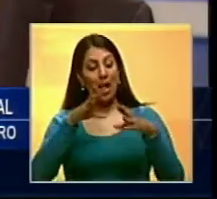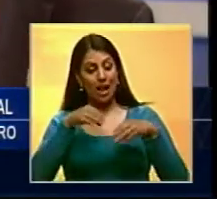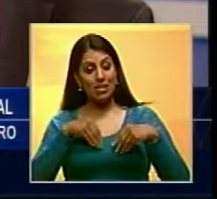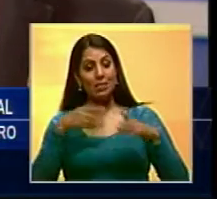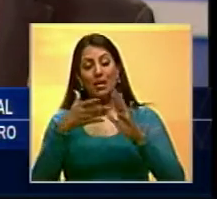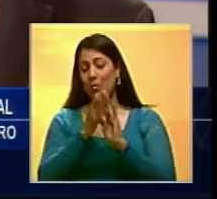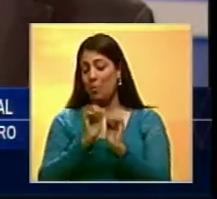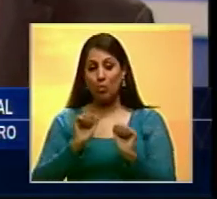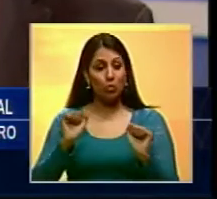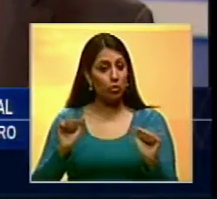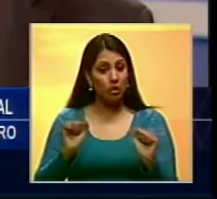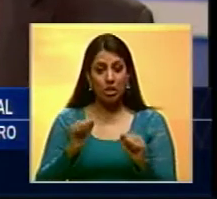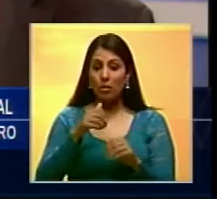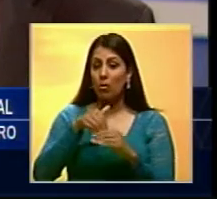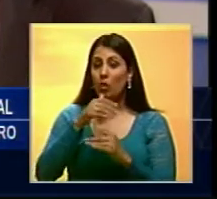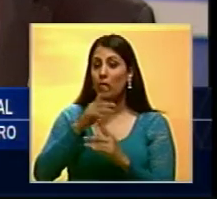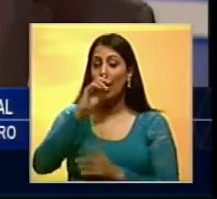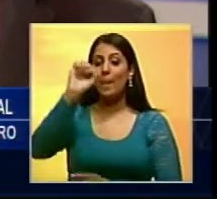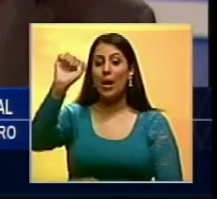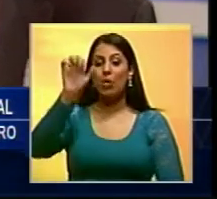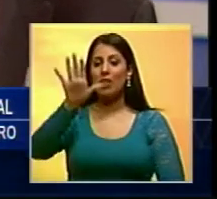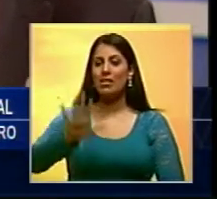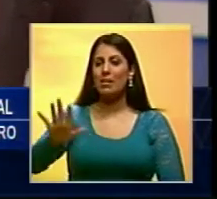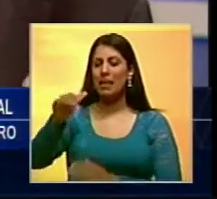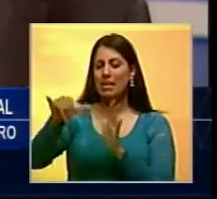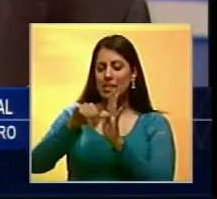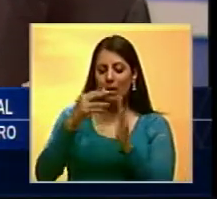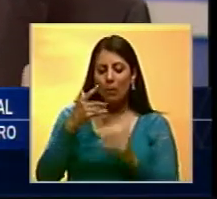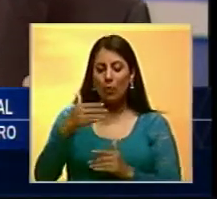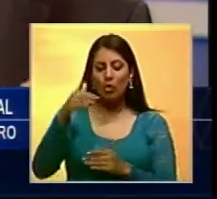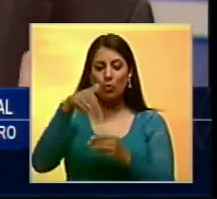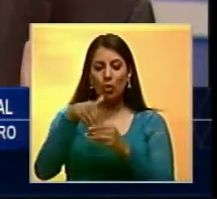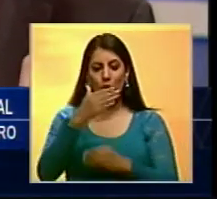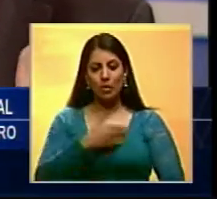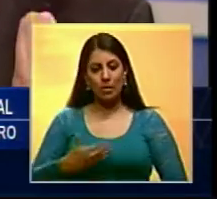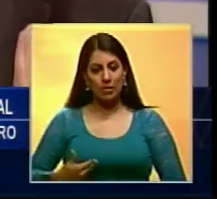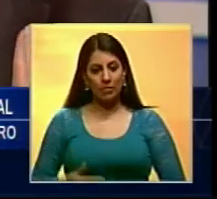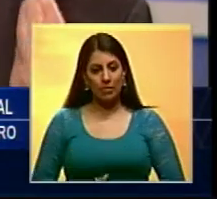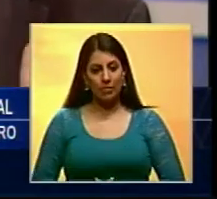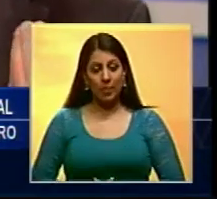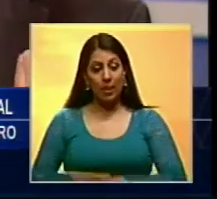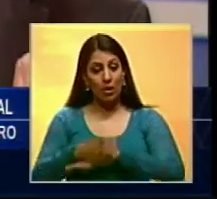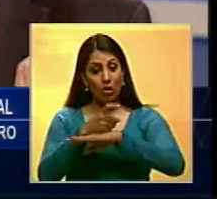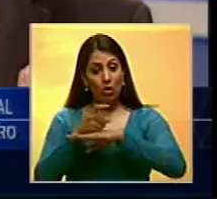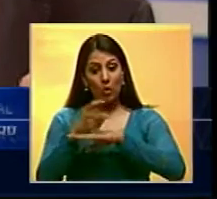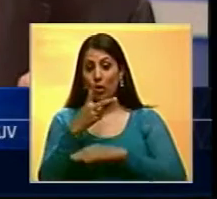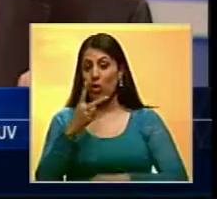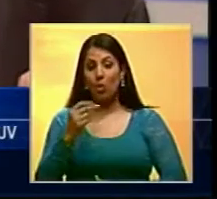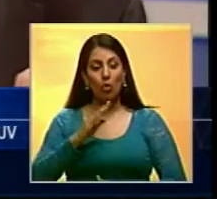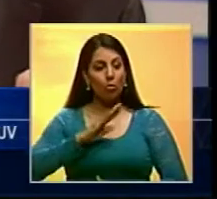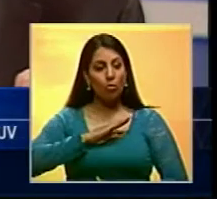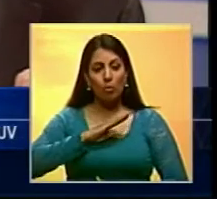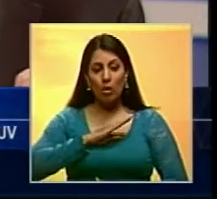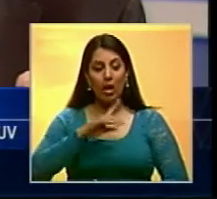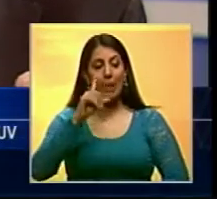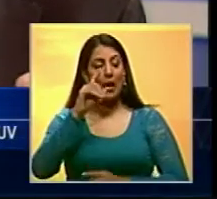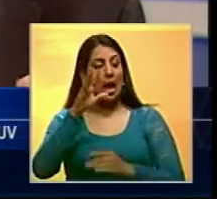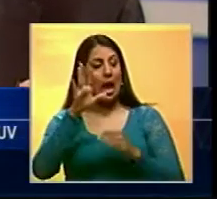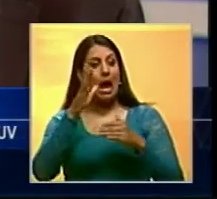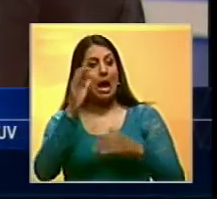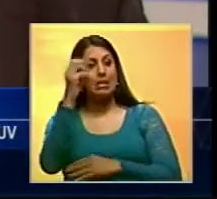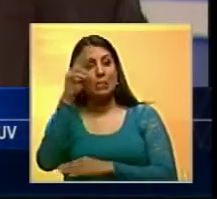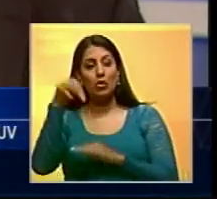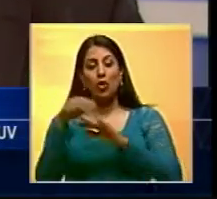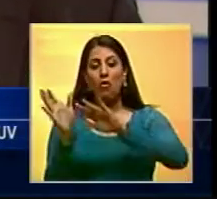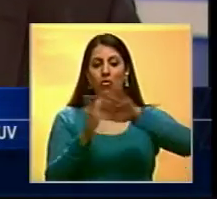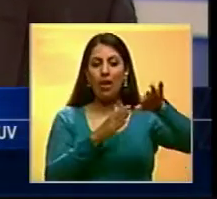que es imposible revocar al presidente Maduro por cercanía a las próximas elecciones presidenciales. El gobierno no puede estar sin una Asamblea Nacional y la